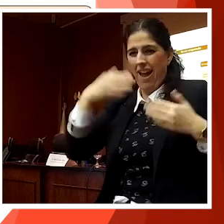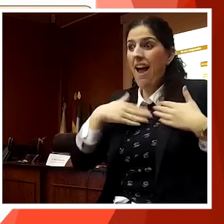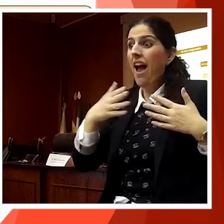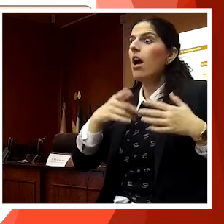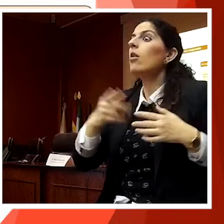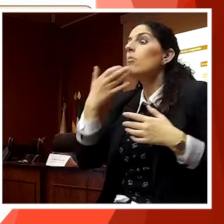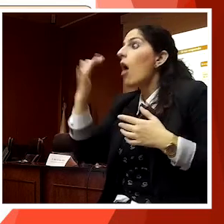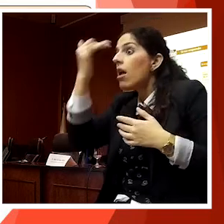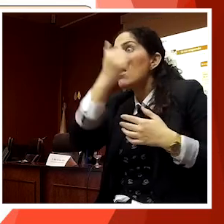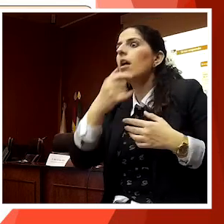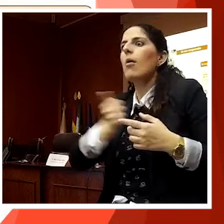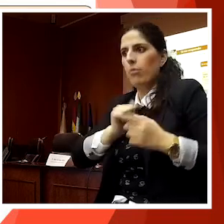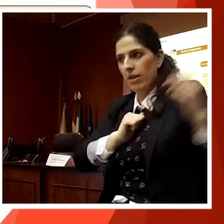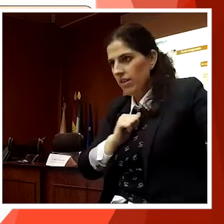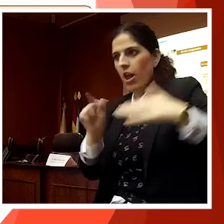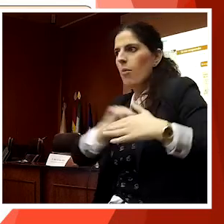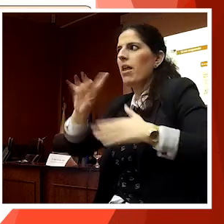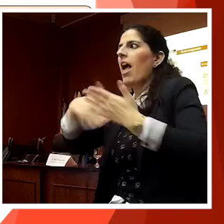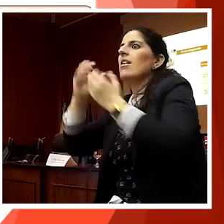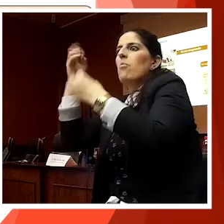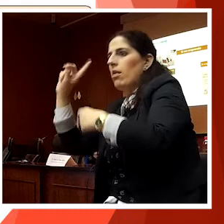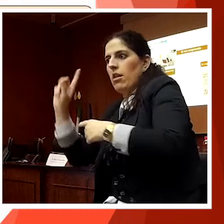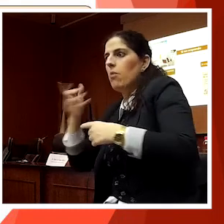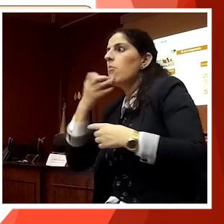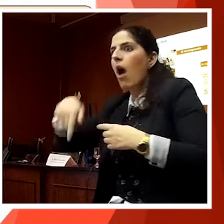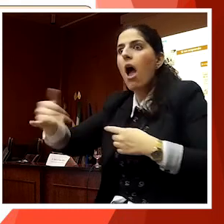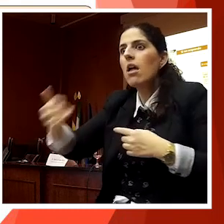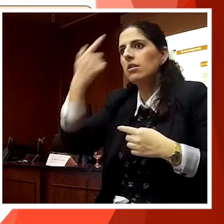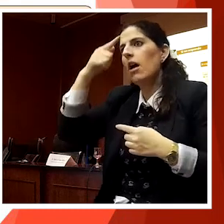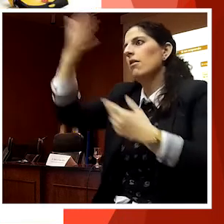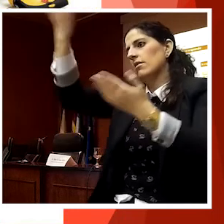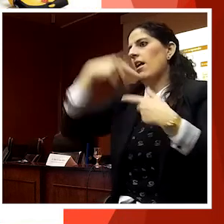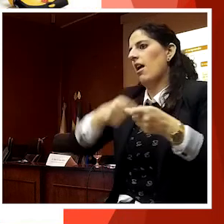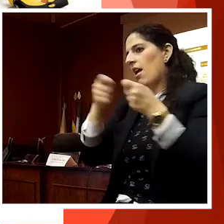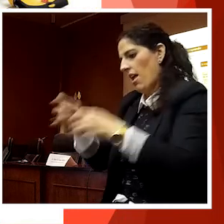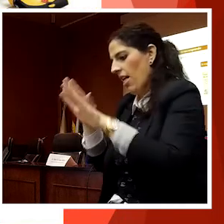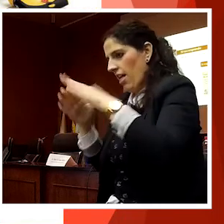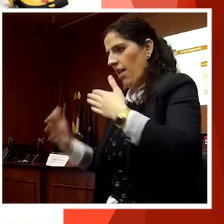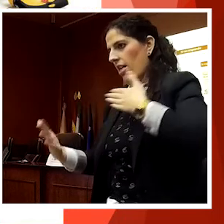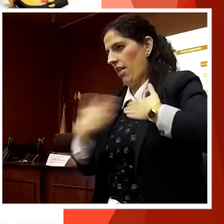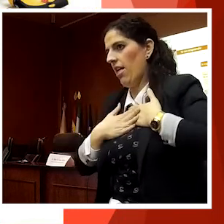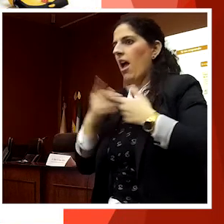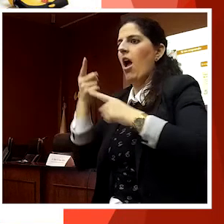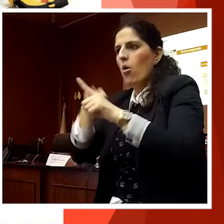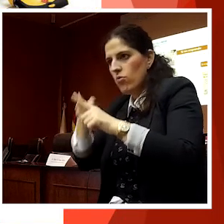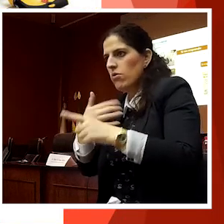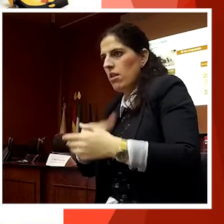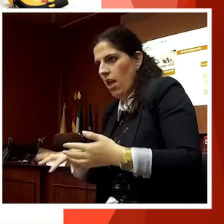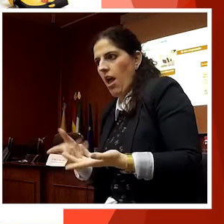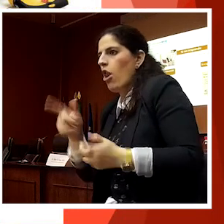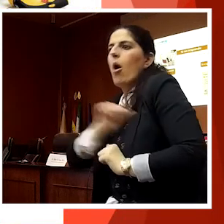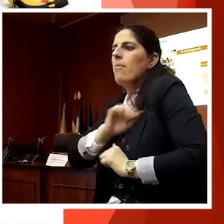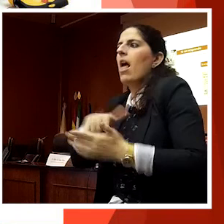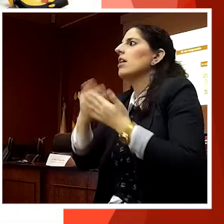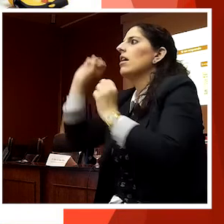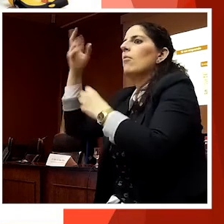respira normalmente, se pone en posición lateral de seguridad y se llama al 061, pero fijaos aquí que si no respira, si